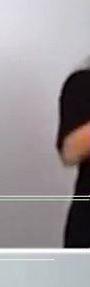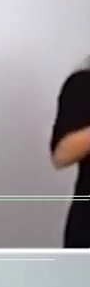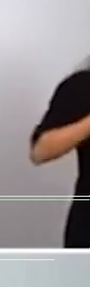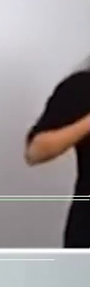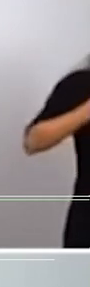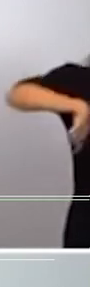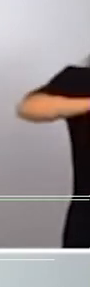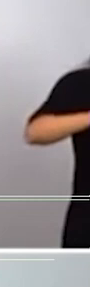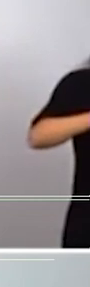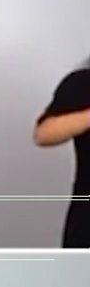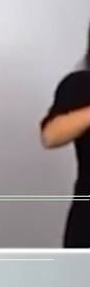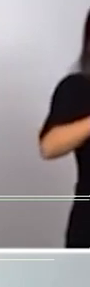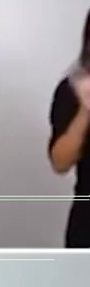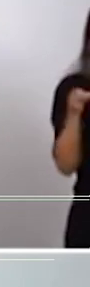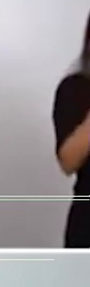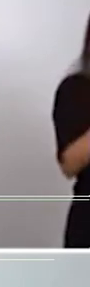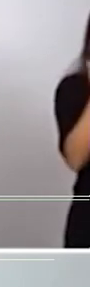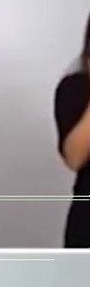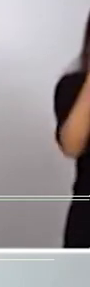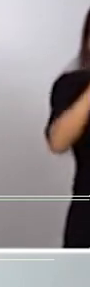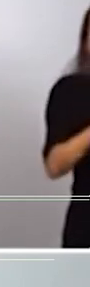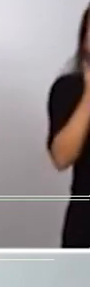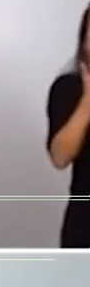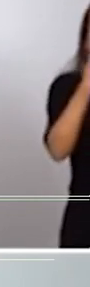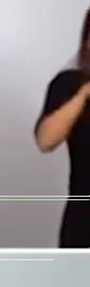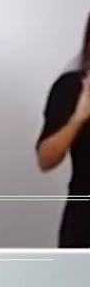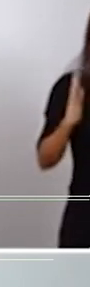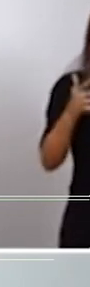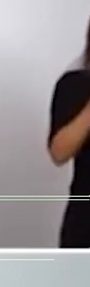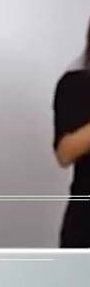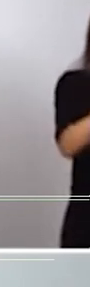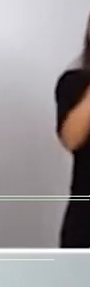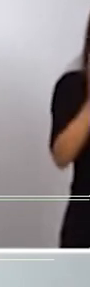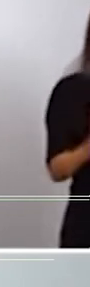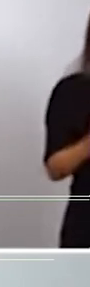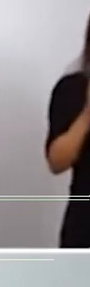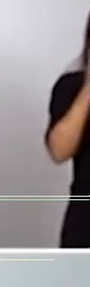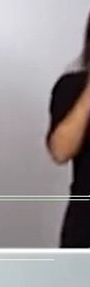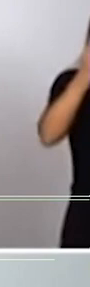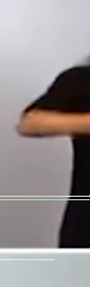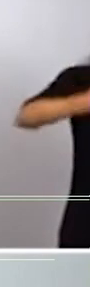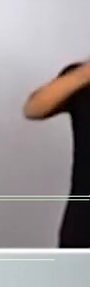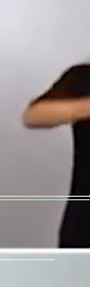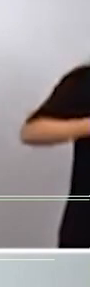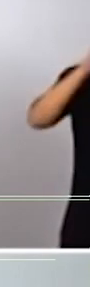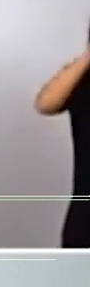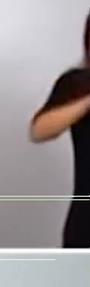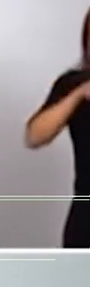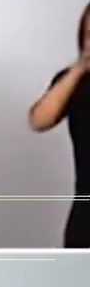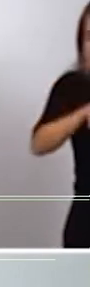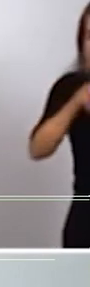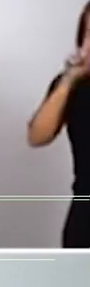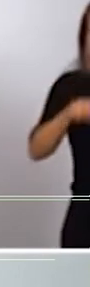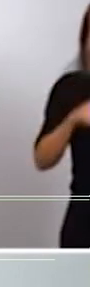la consecuencia de todo esto? Pues lógicamente que como se están introduciendo estándares artificialmente elevados en los criterios